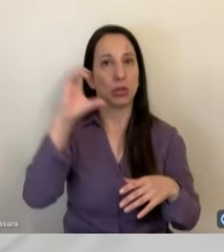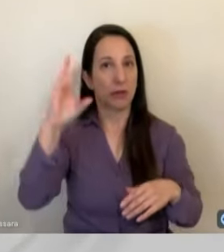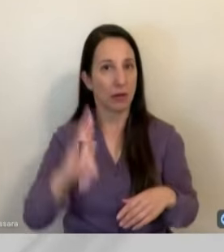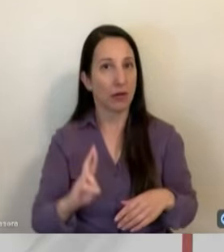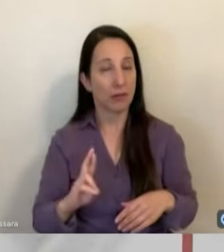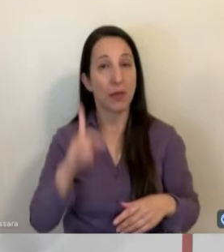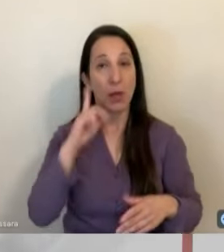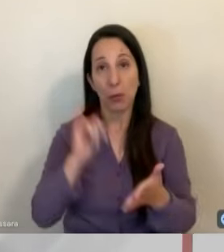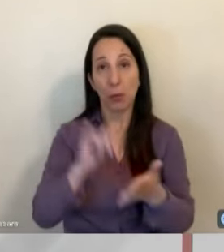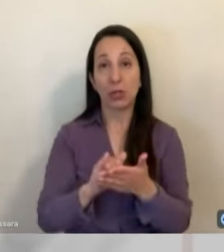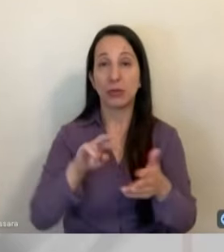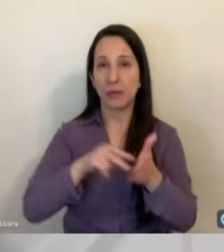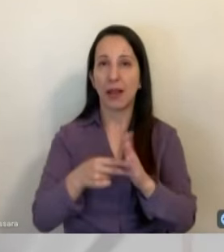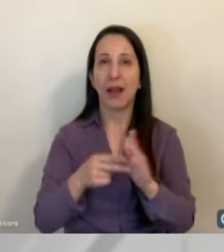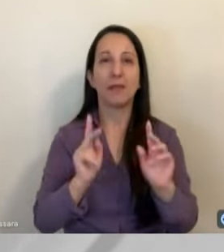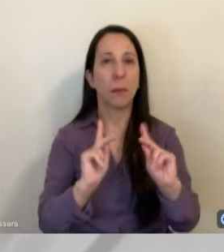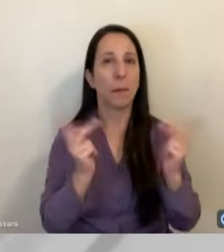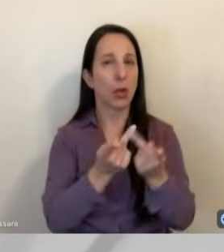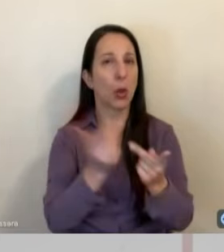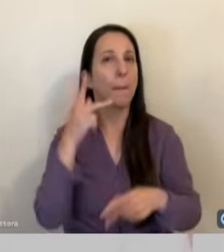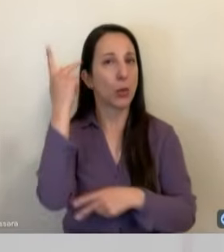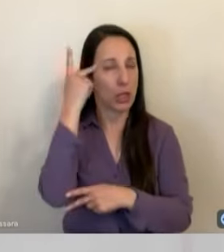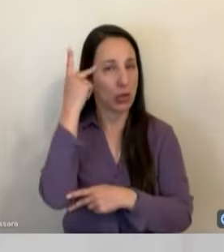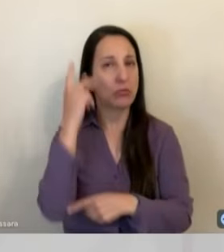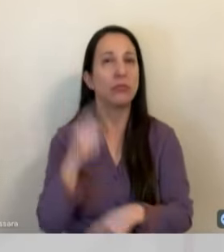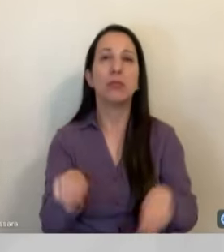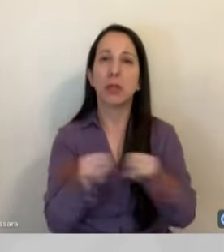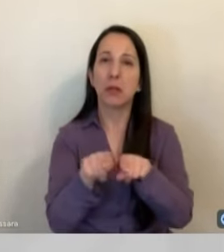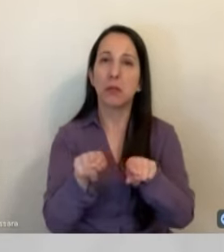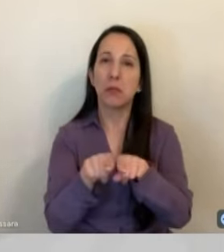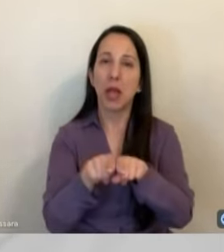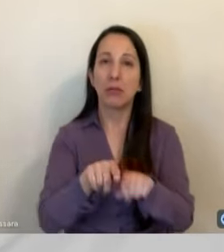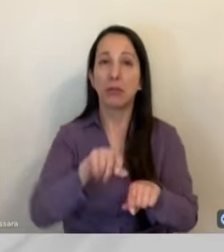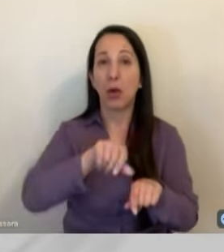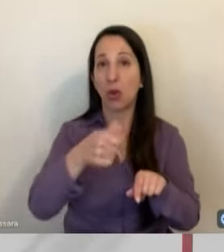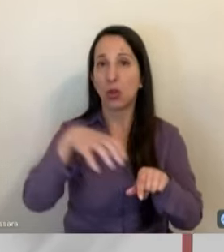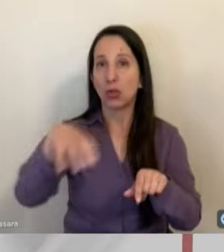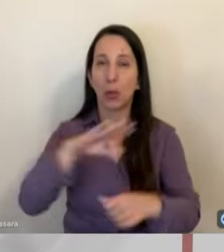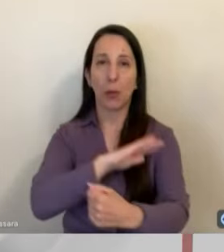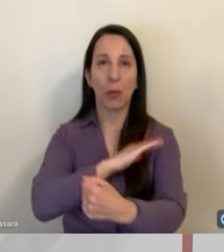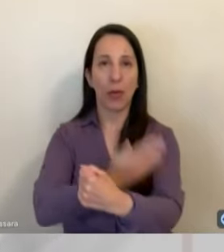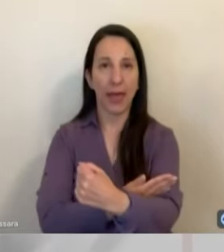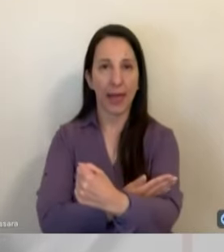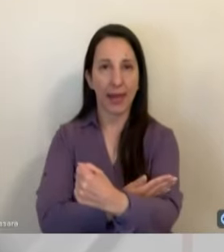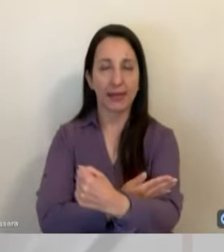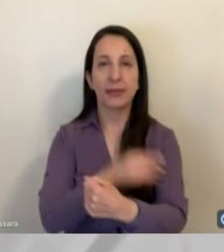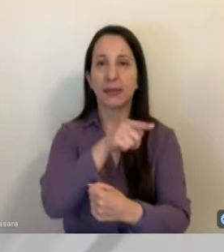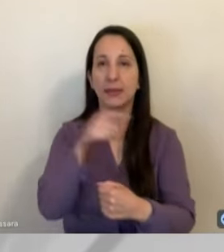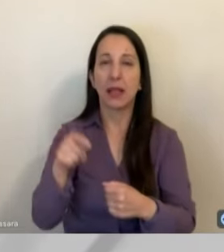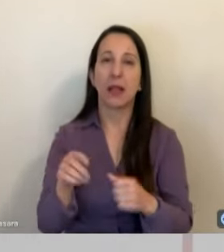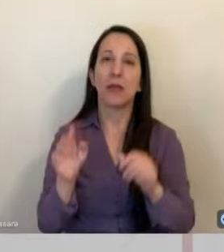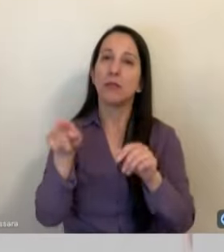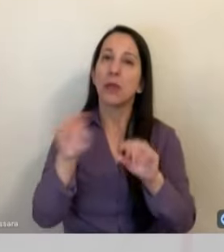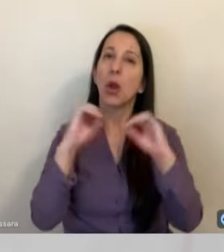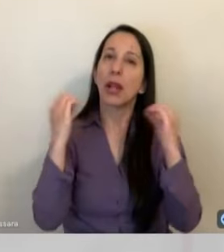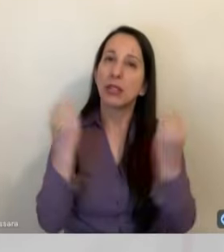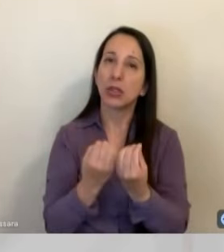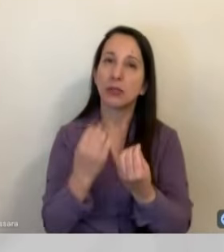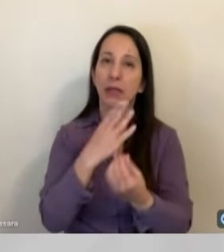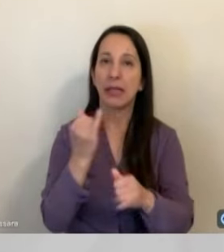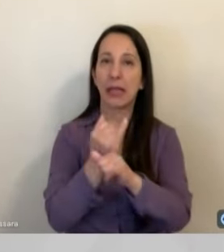solamente los partidos políticos, eso quiere decir también los otros poderes, las organizaciones y las entidades autónomas